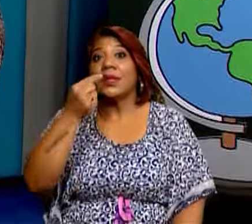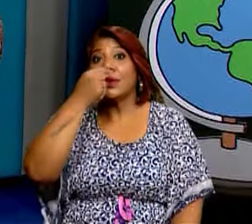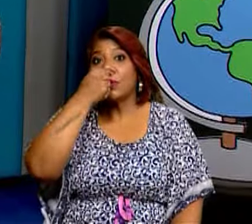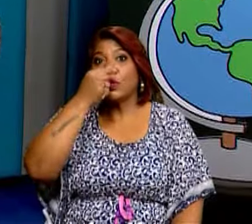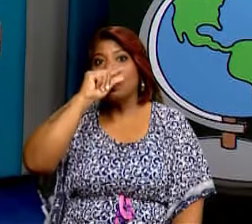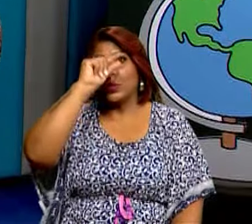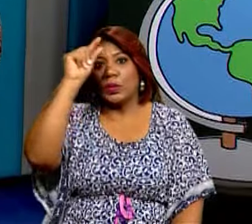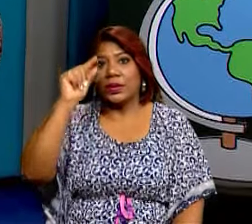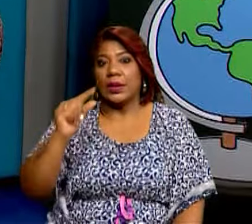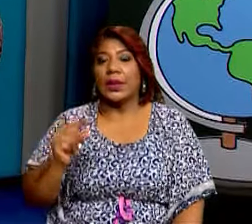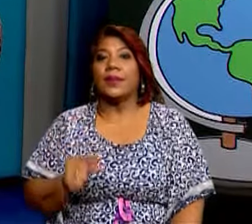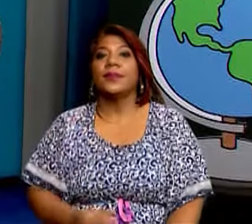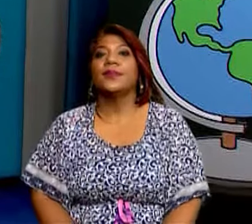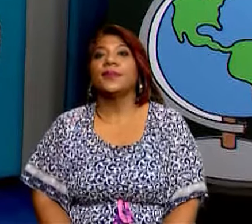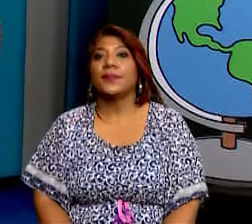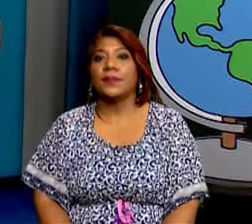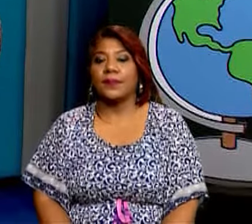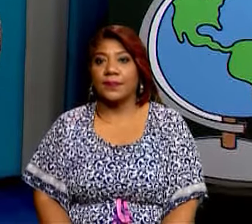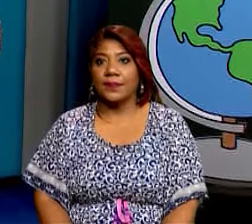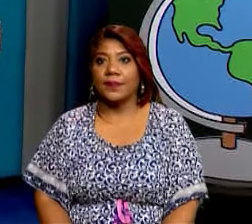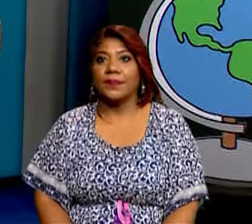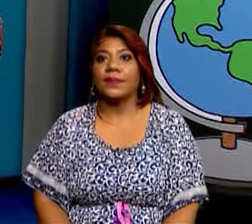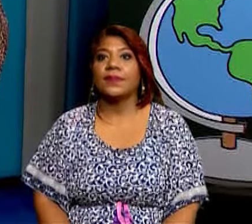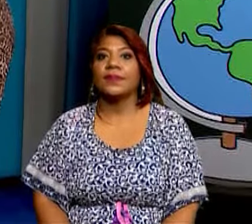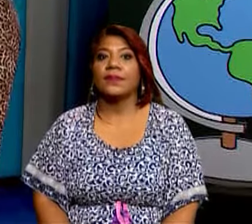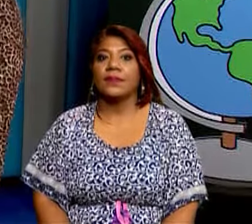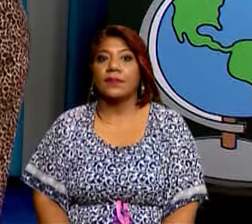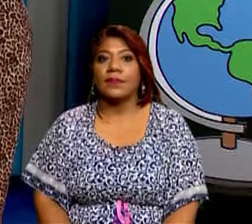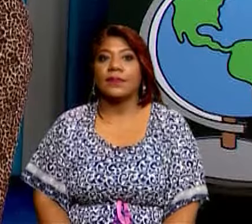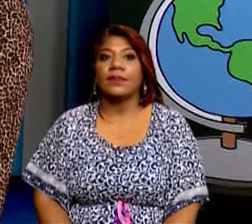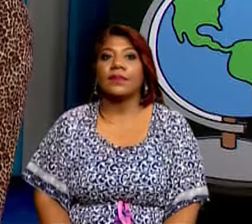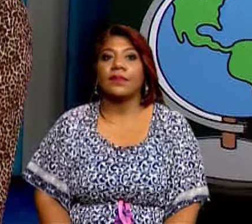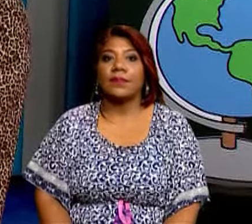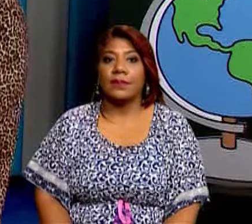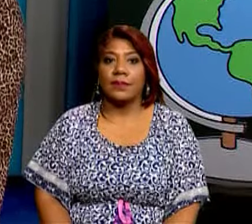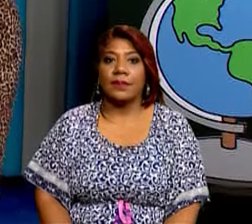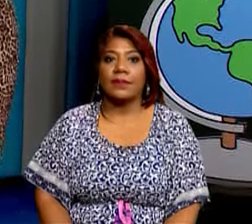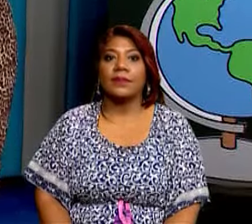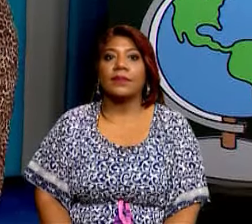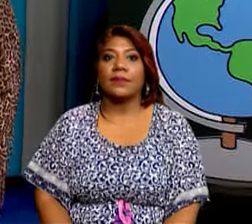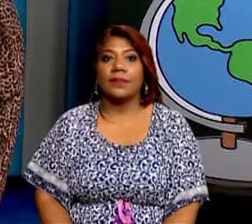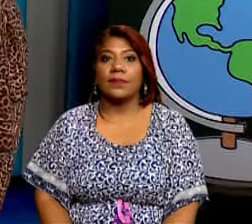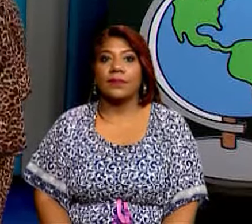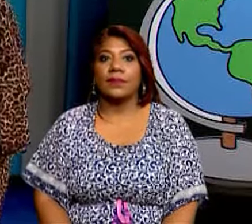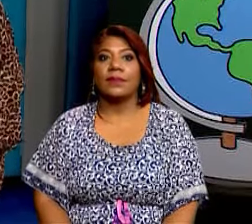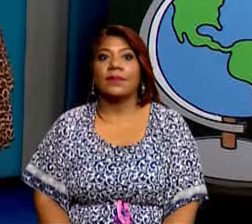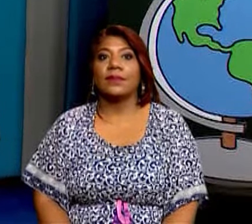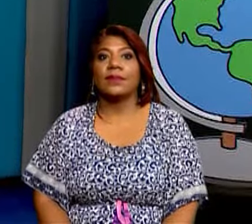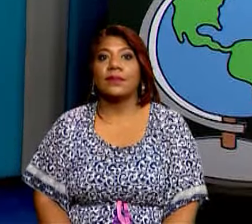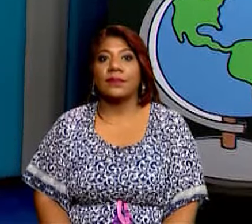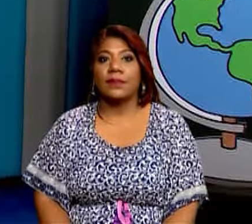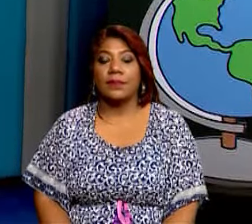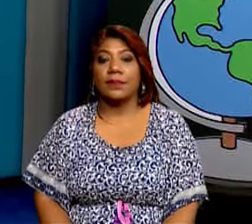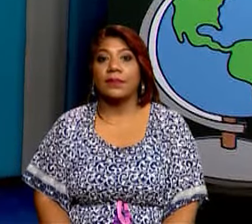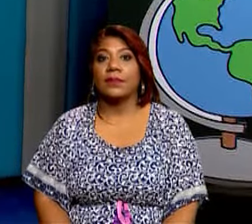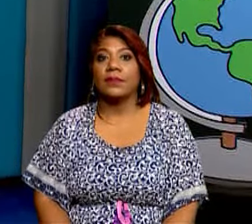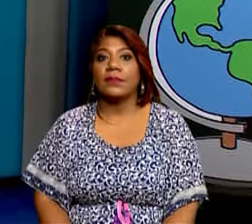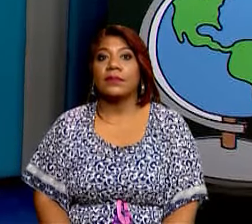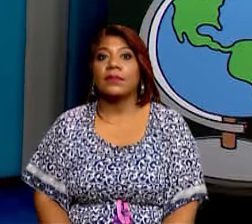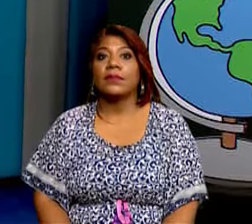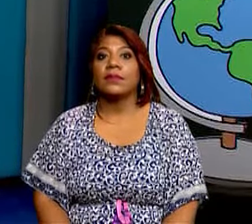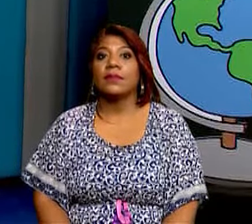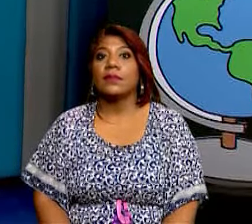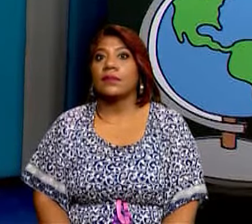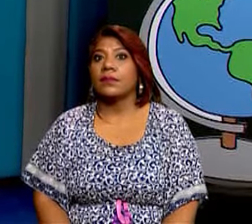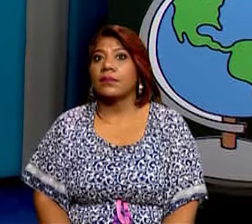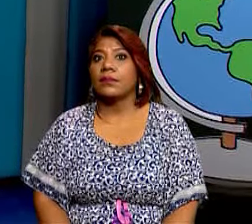de Gunayala. Y solamente nos quedan dos provincias. A ver, ¿quién me dice?